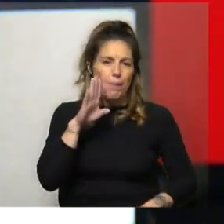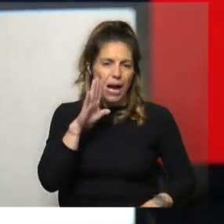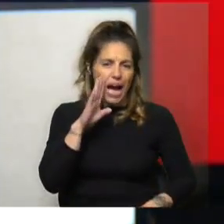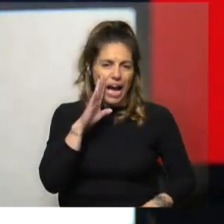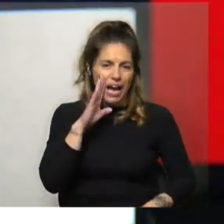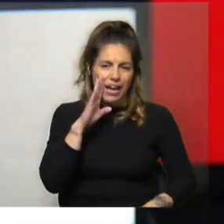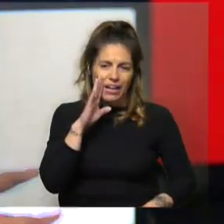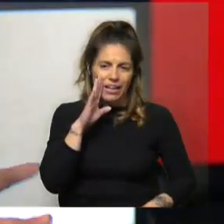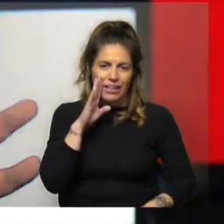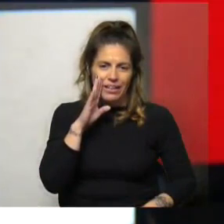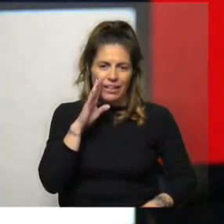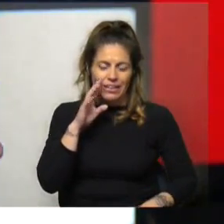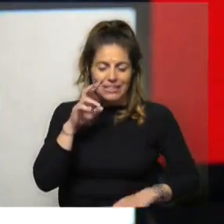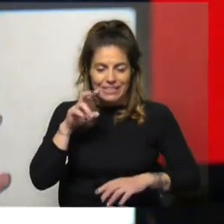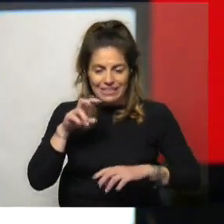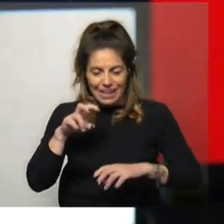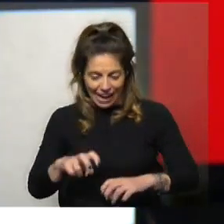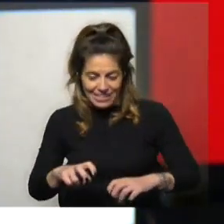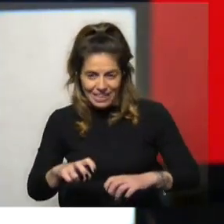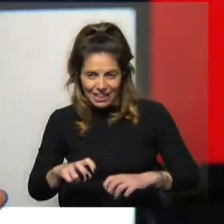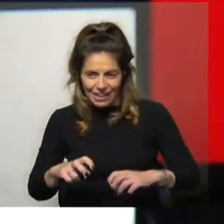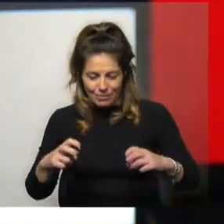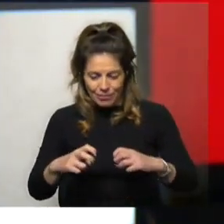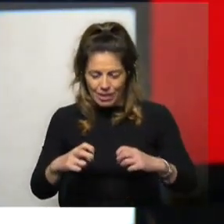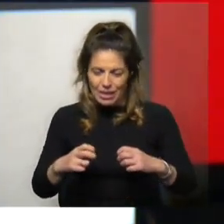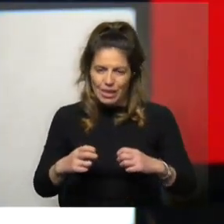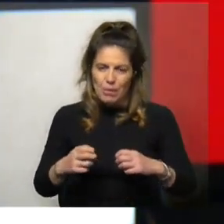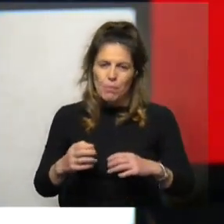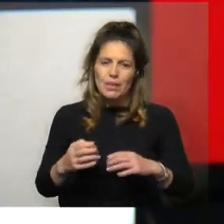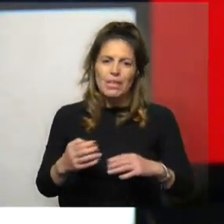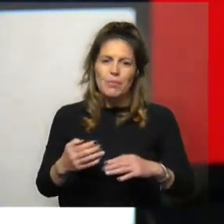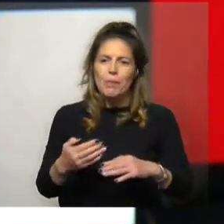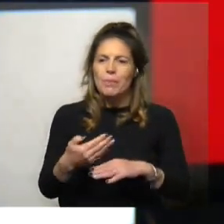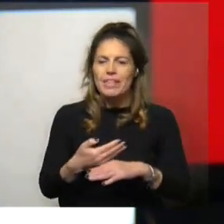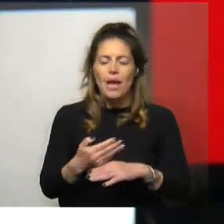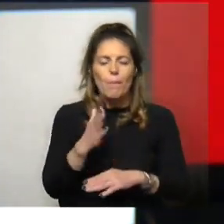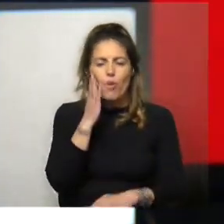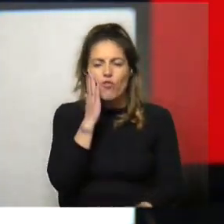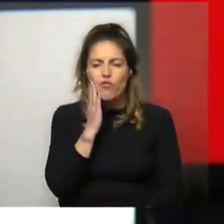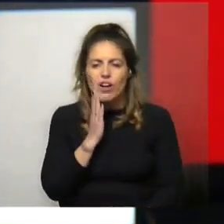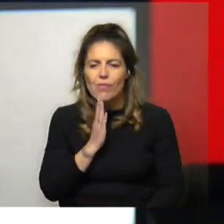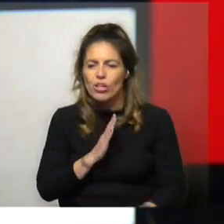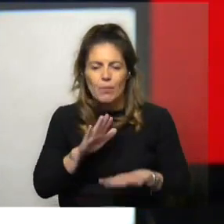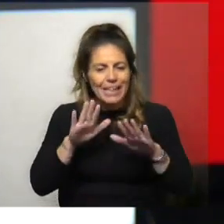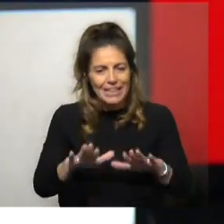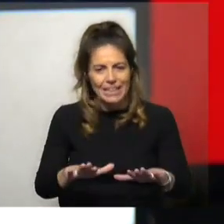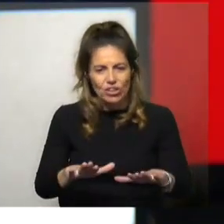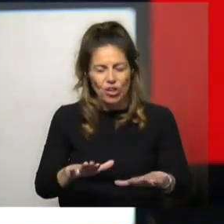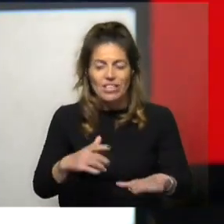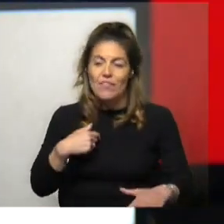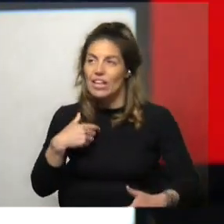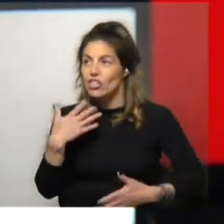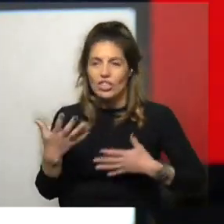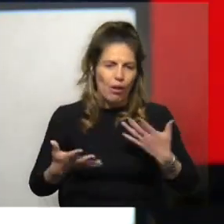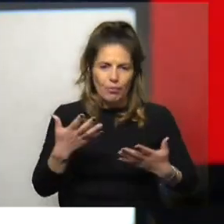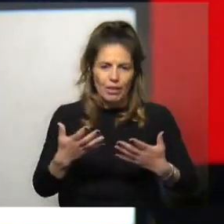este se agacha se pone a mi altura y me pide por favor que me quede quieto No yo se ve que estaba muy este